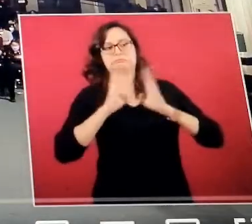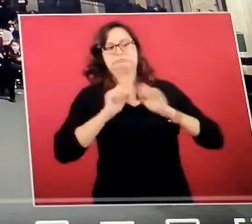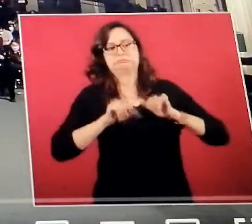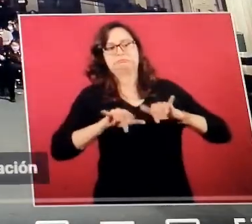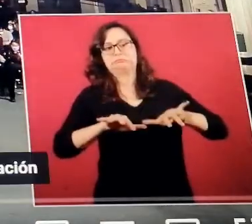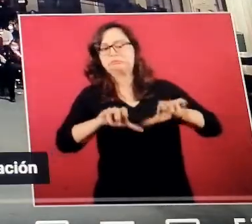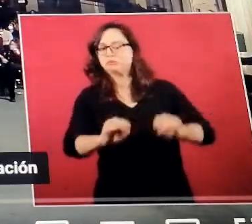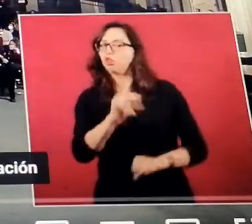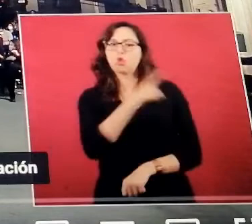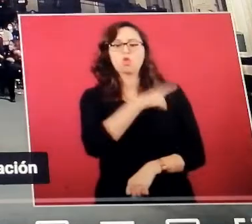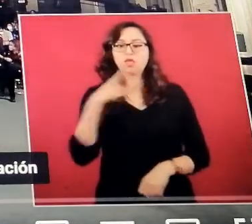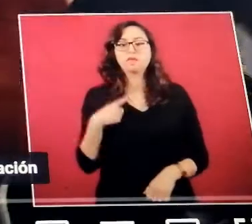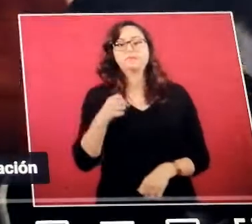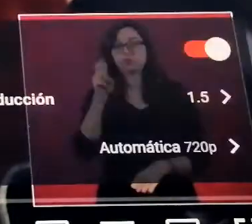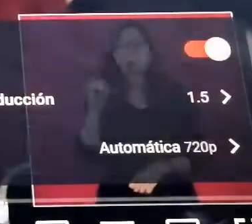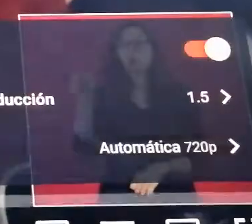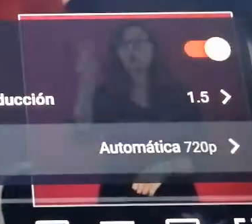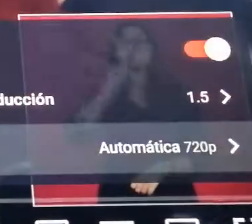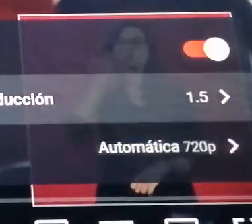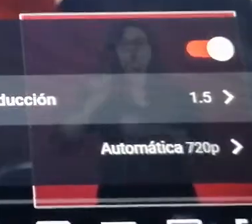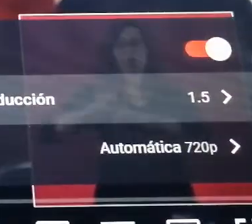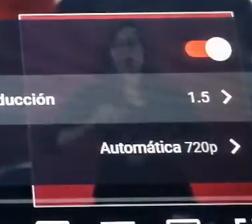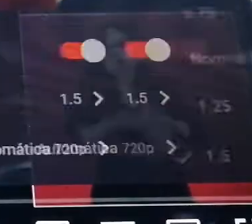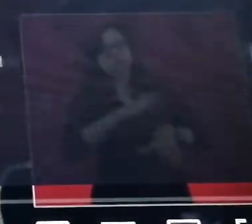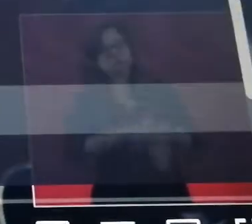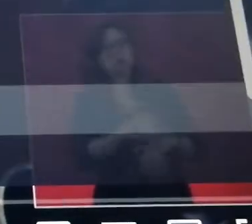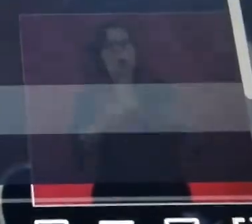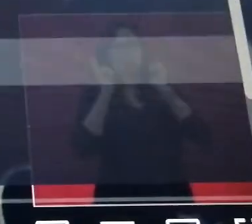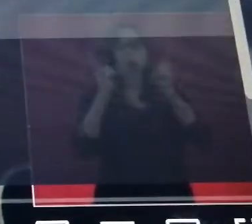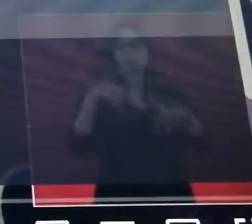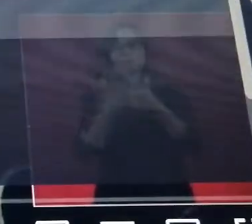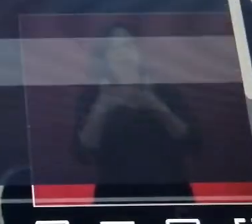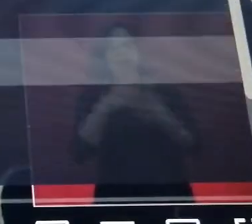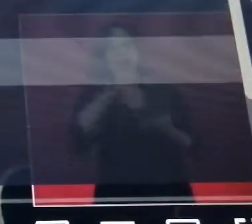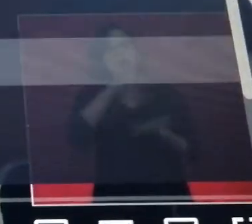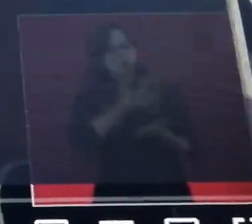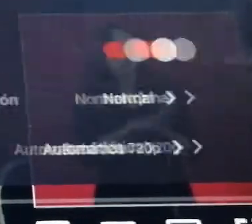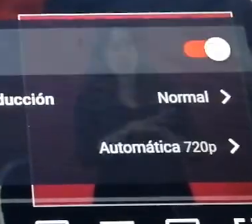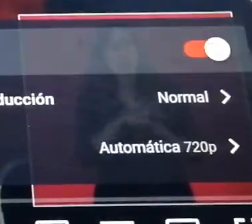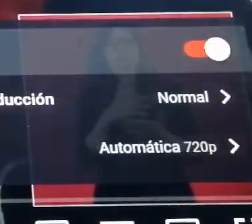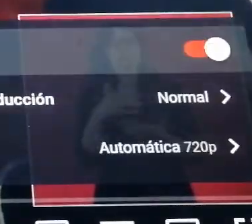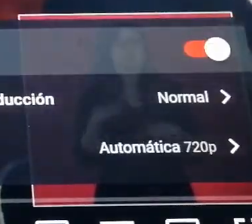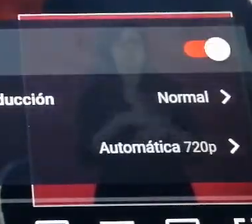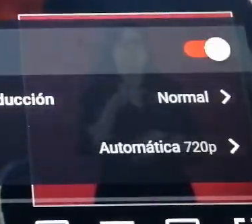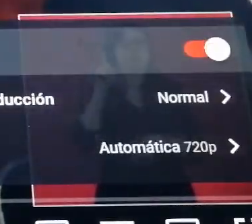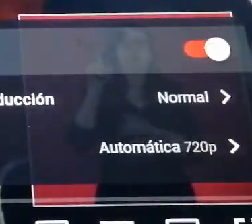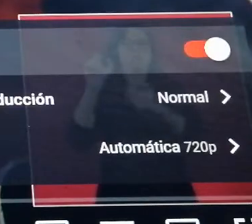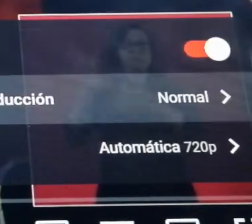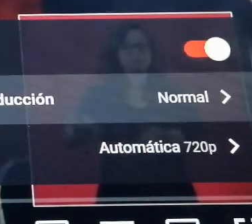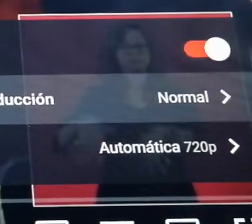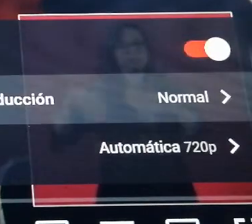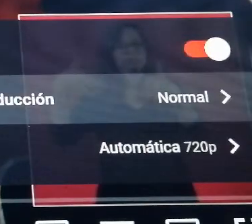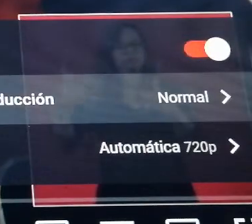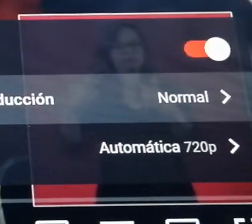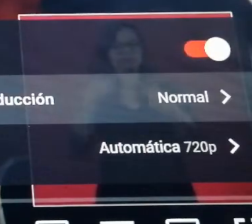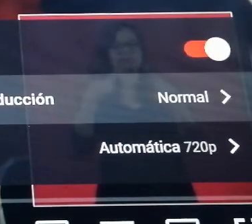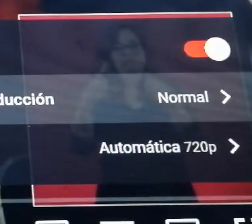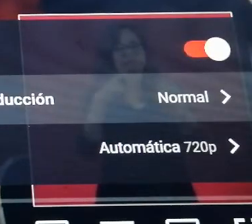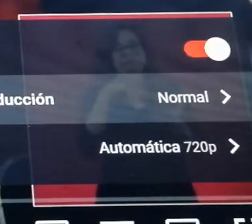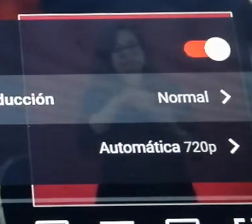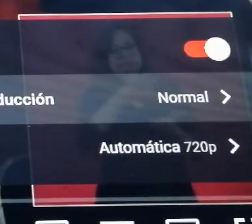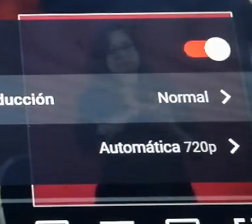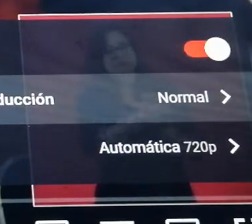una funcionaria de la ONU lo ha invitado, o ha dicho que ojalá la próxima semana ya se llevan a cabo el segmento de alto nivel en la Asamblea General, la ONU, y lo invitan a usted a que